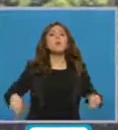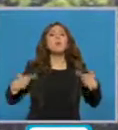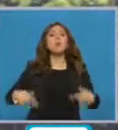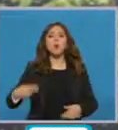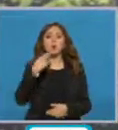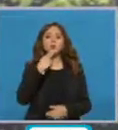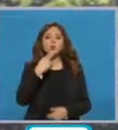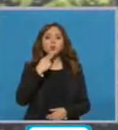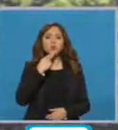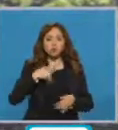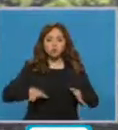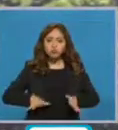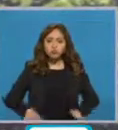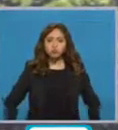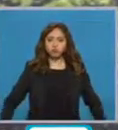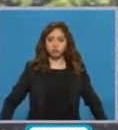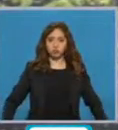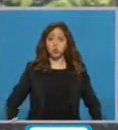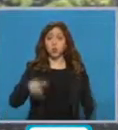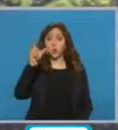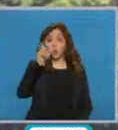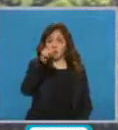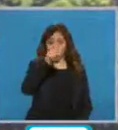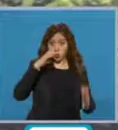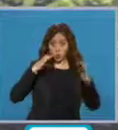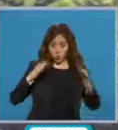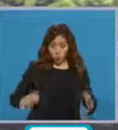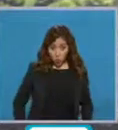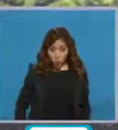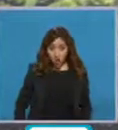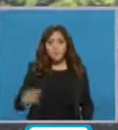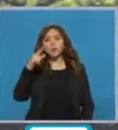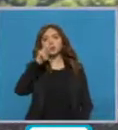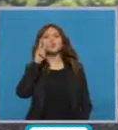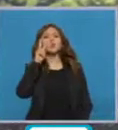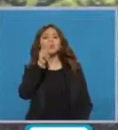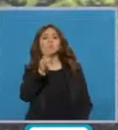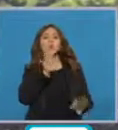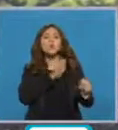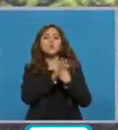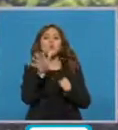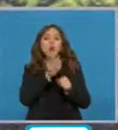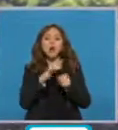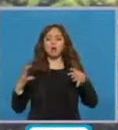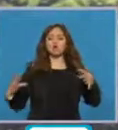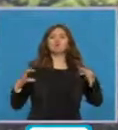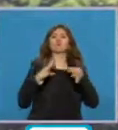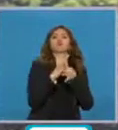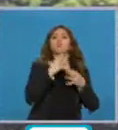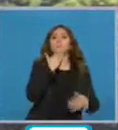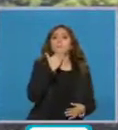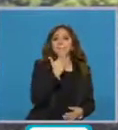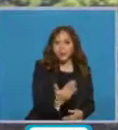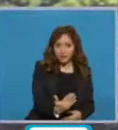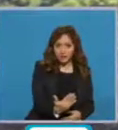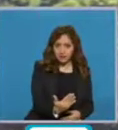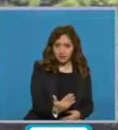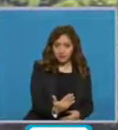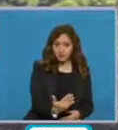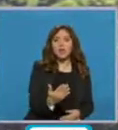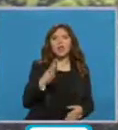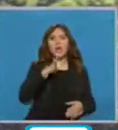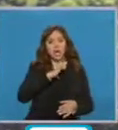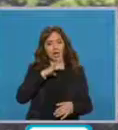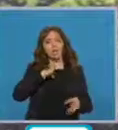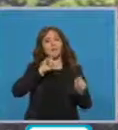tienes para que puedas saber qué tipo de vestido puedes sacarle mejor provecho a tu cuerpo, ¿no? Entonces, si tenemos diferentes